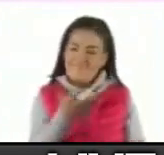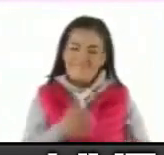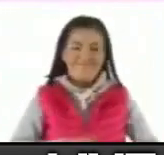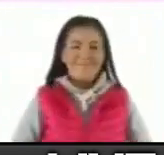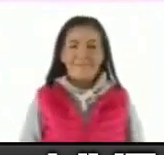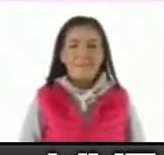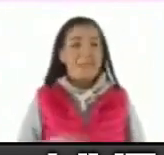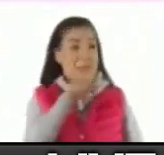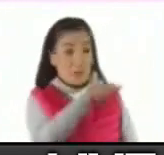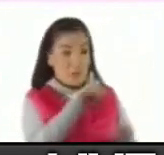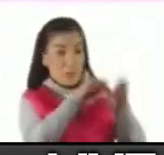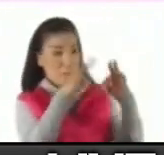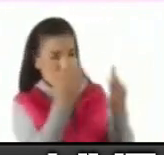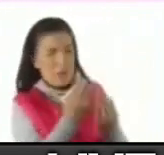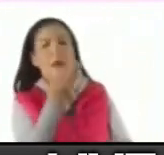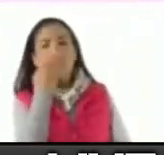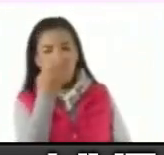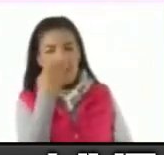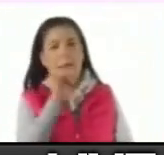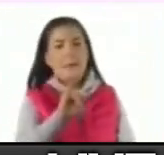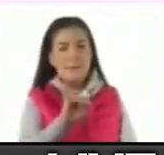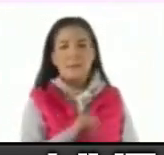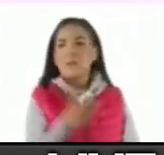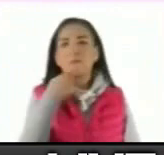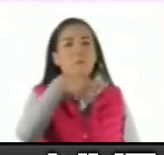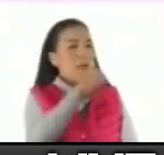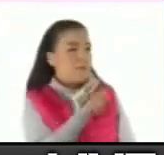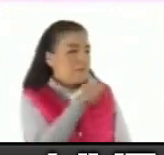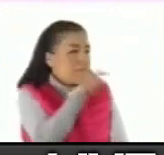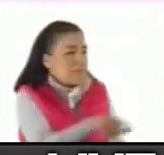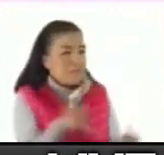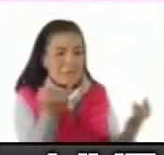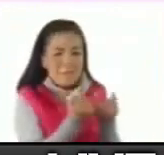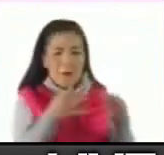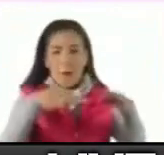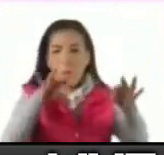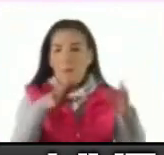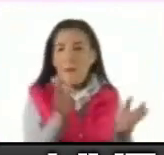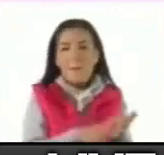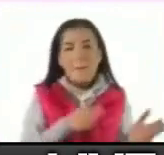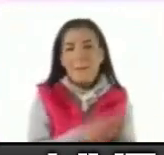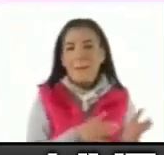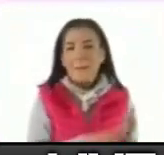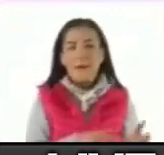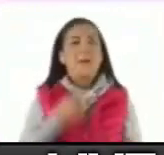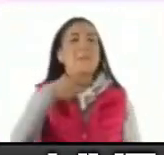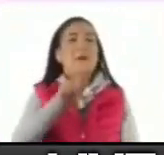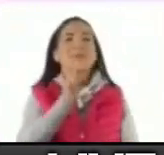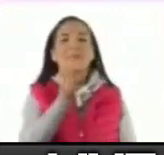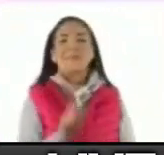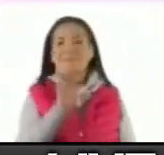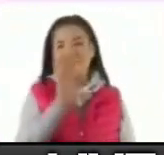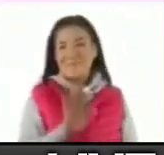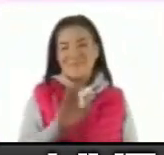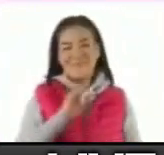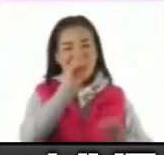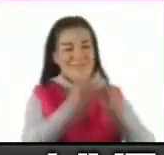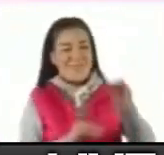forma de una flor. Sin embargo, sigue siendo la misma hoja de papel, solo que se asemeja a una bonita